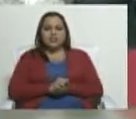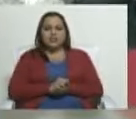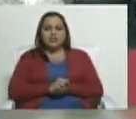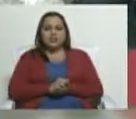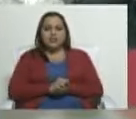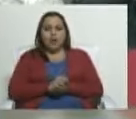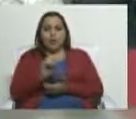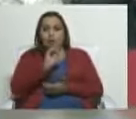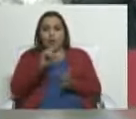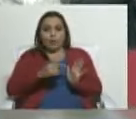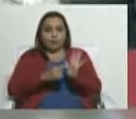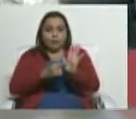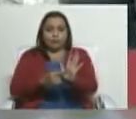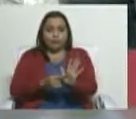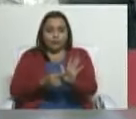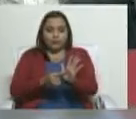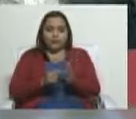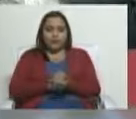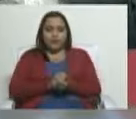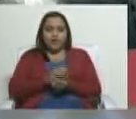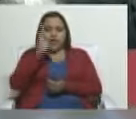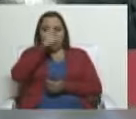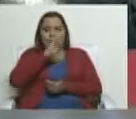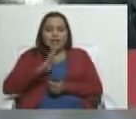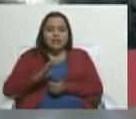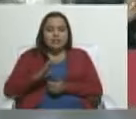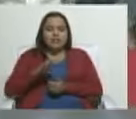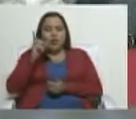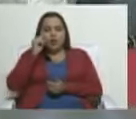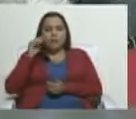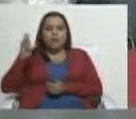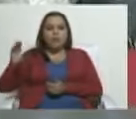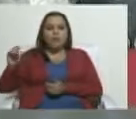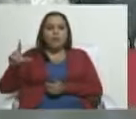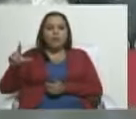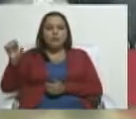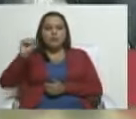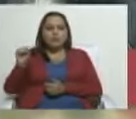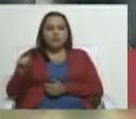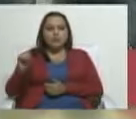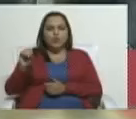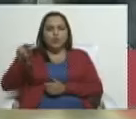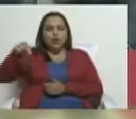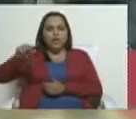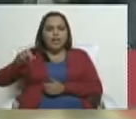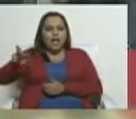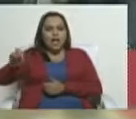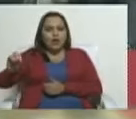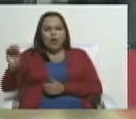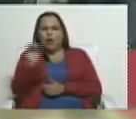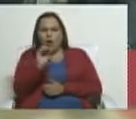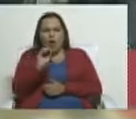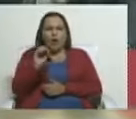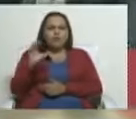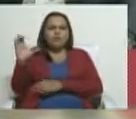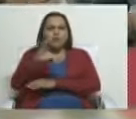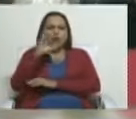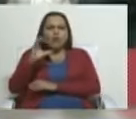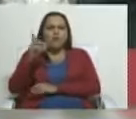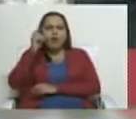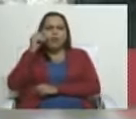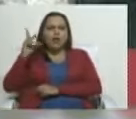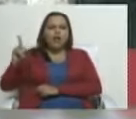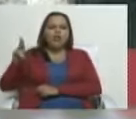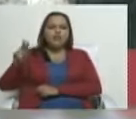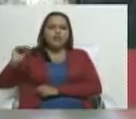o las expresiones que vimos en Brasil con Bolsonaro, o las propias expresiones de Iván Duque, por ejemplo, en Colombia,